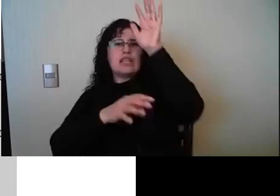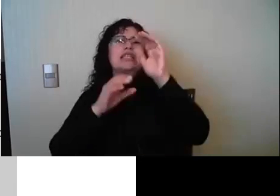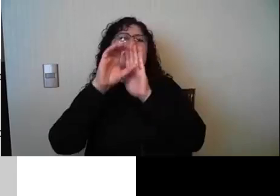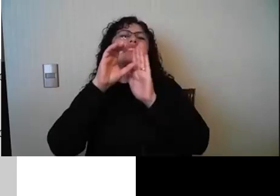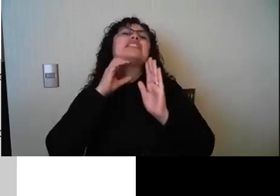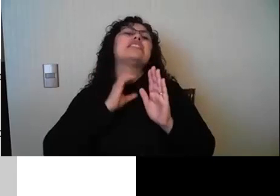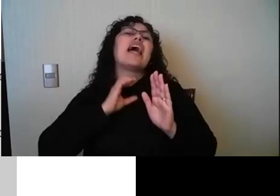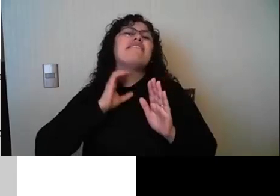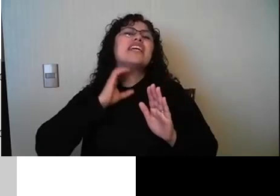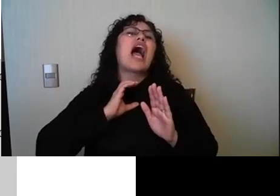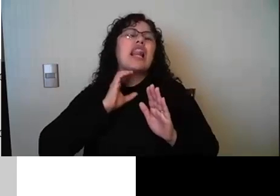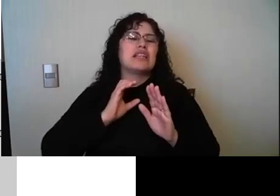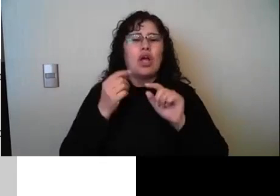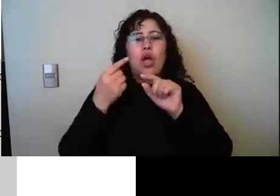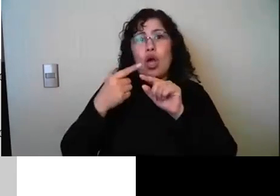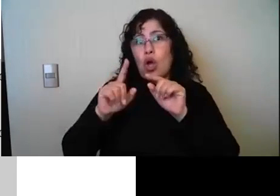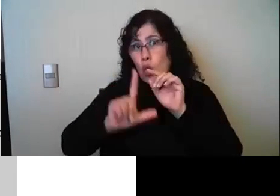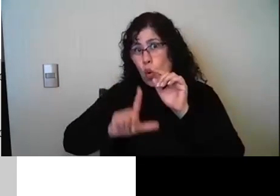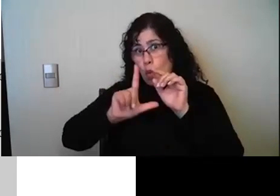Hay una vía ascendente,